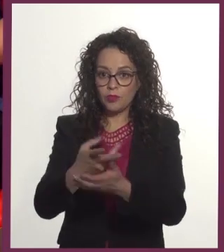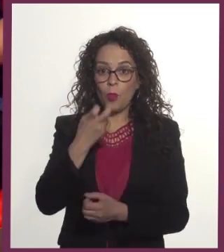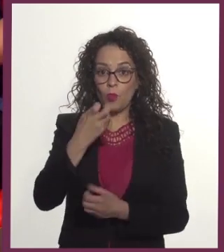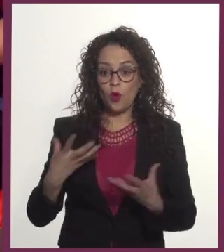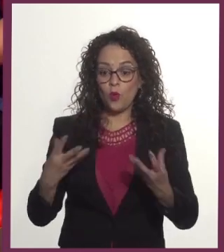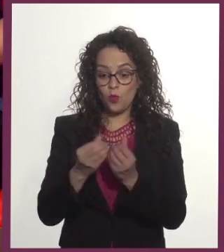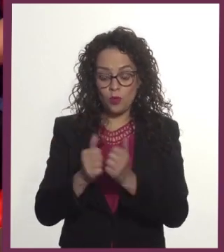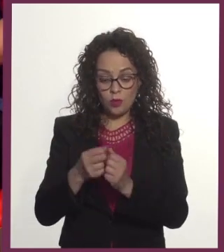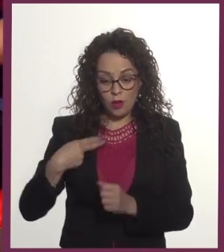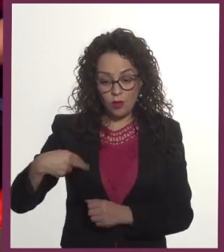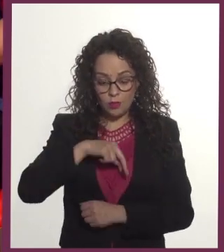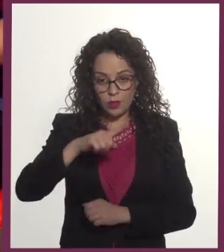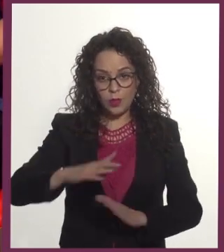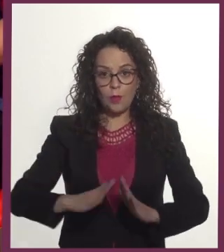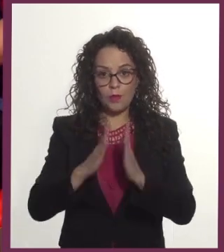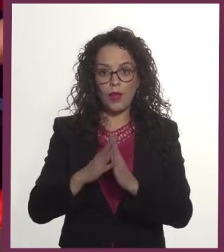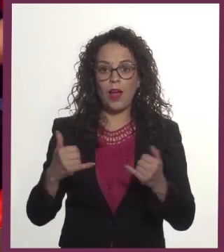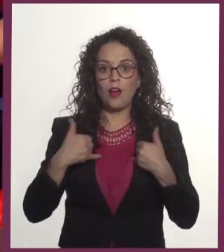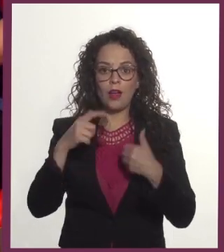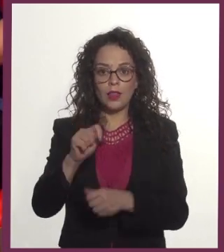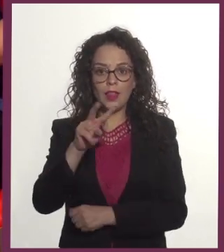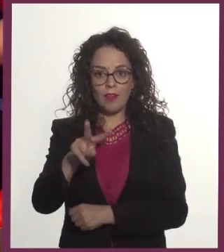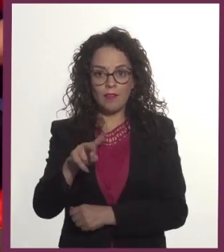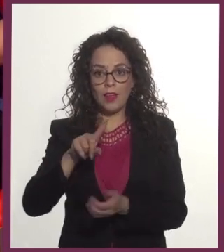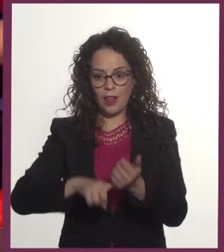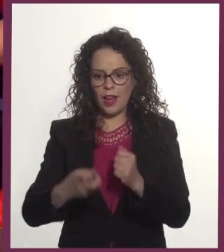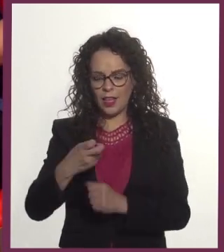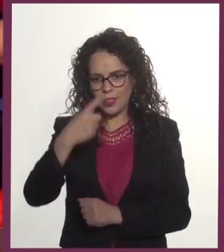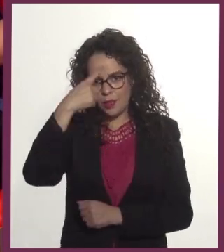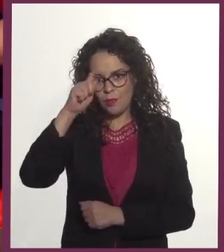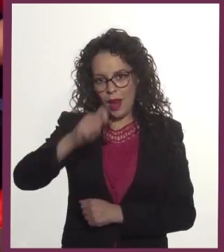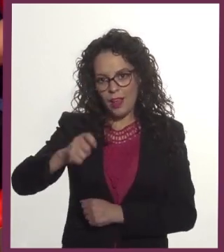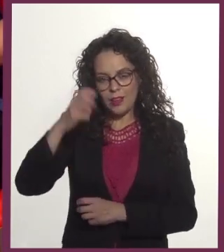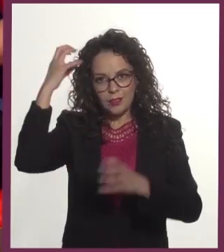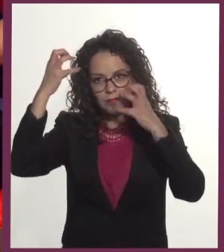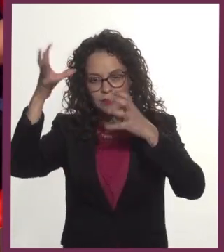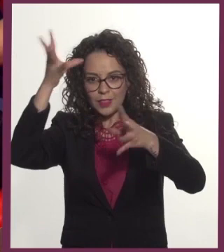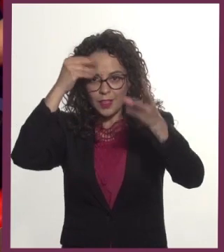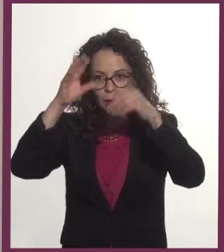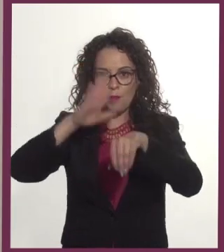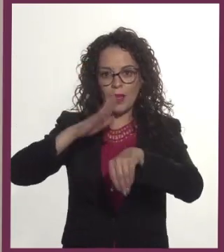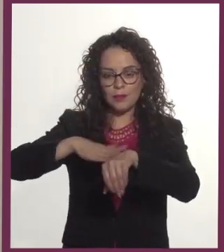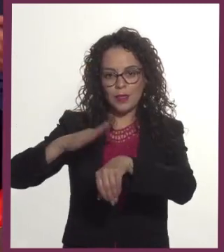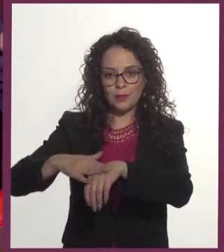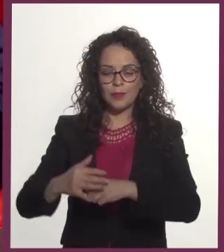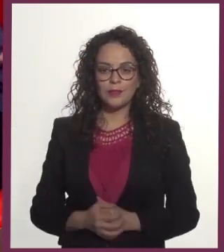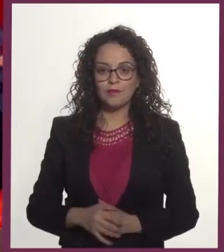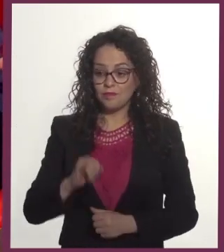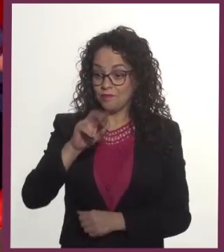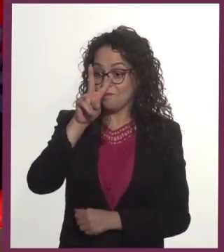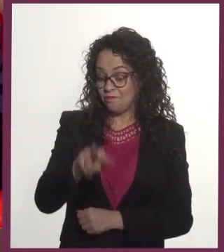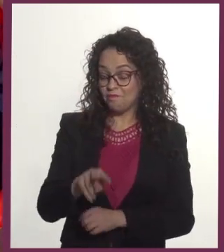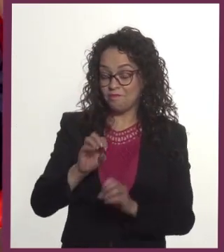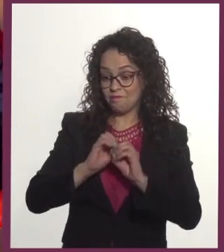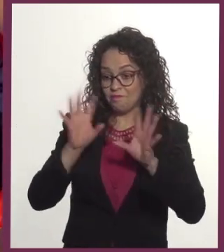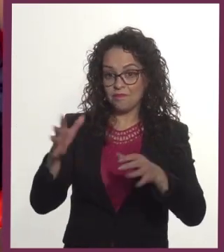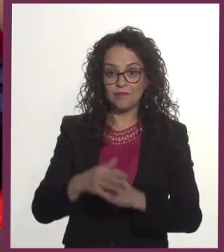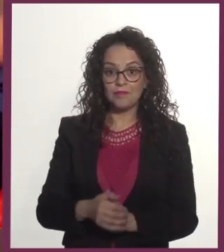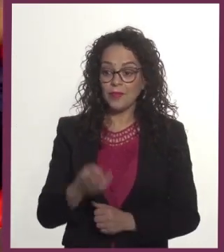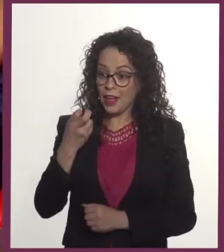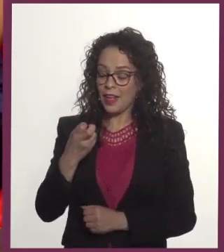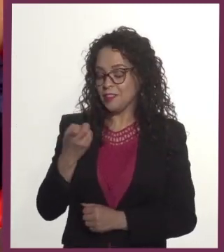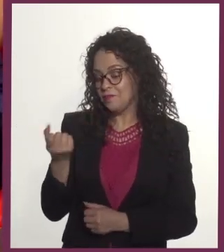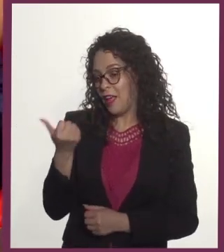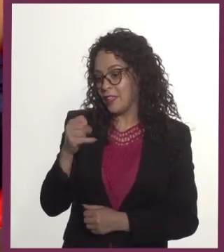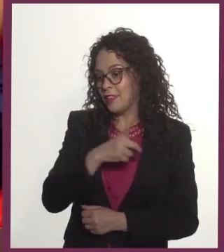y participa con Jóvenes en TV, un espacio de reflexión y construcción de conocimiento. ¡Claro! En esencia es de lo que se